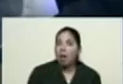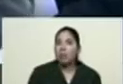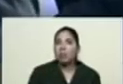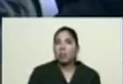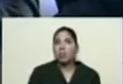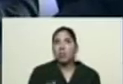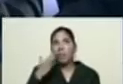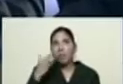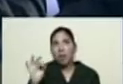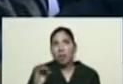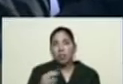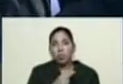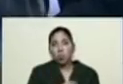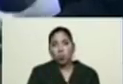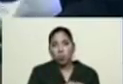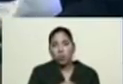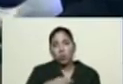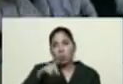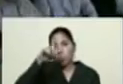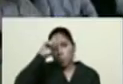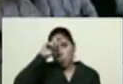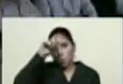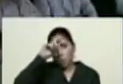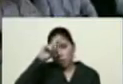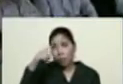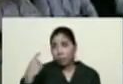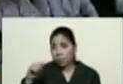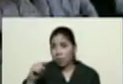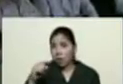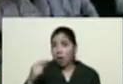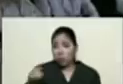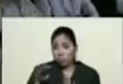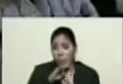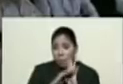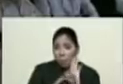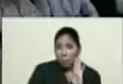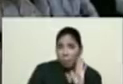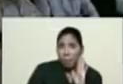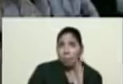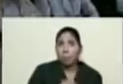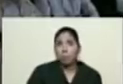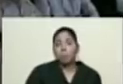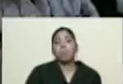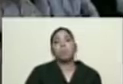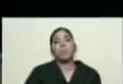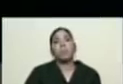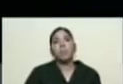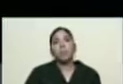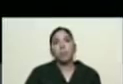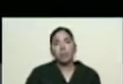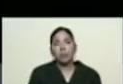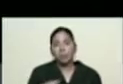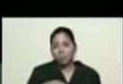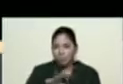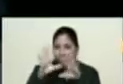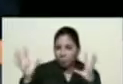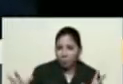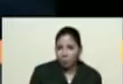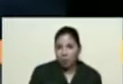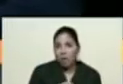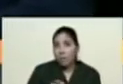Rusia, Suecia, Turquía, aquí están también. Y es importante, con esto cierro, queridos